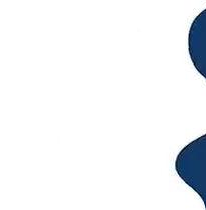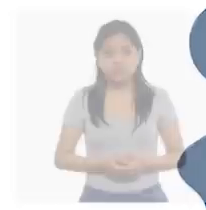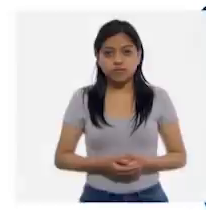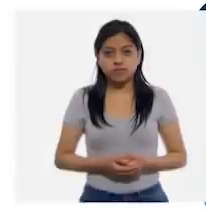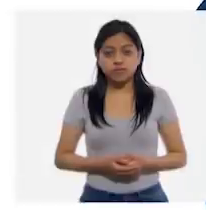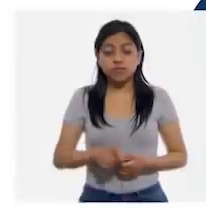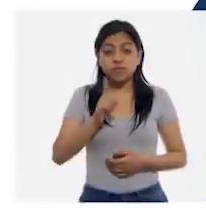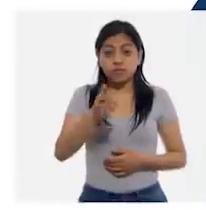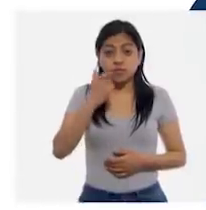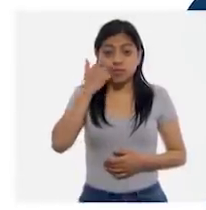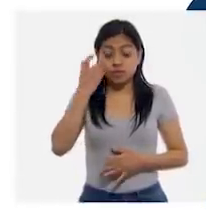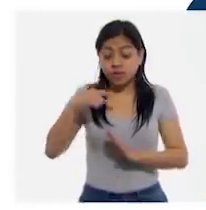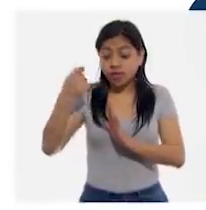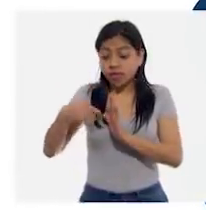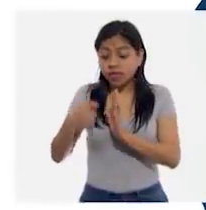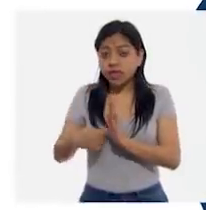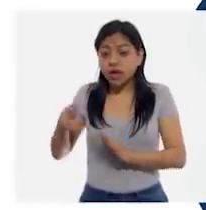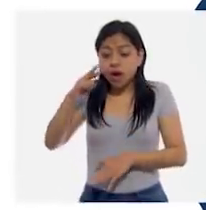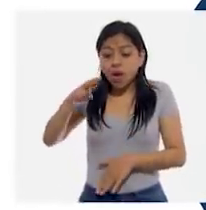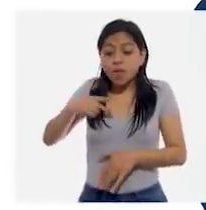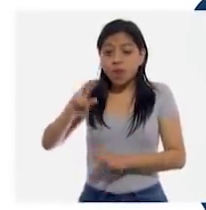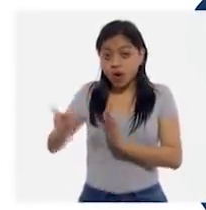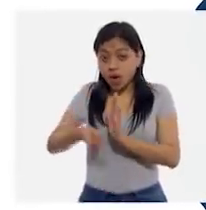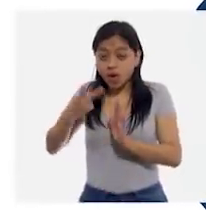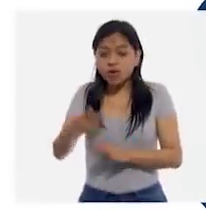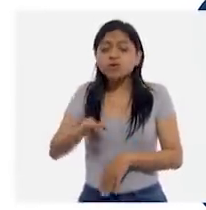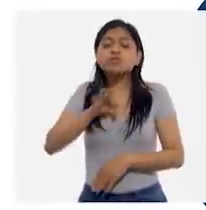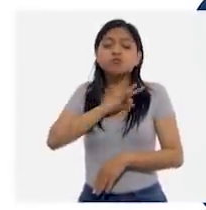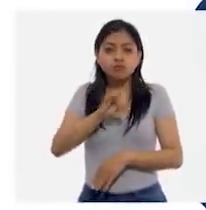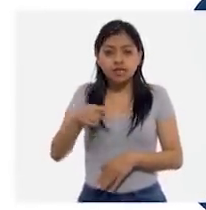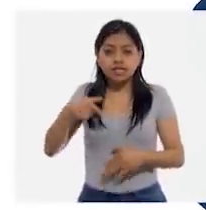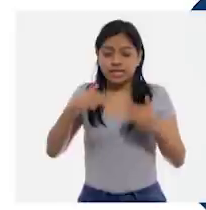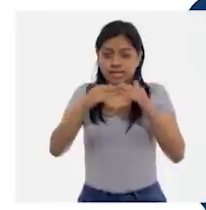si quieres volver a ver los programas de Aprende en Casa 3, los puedes